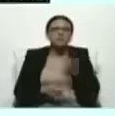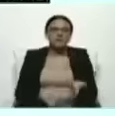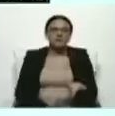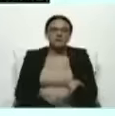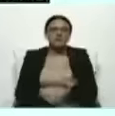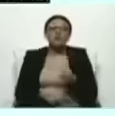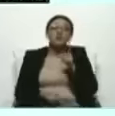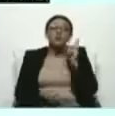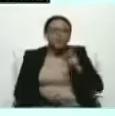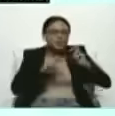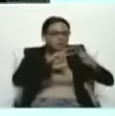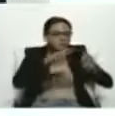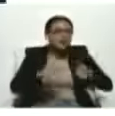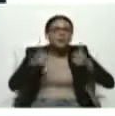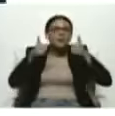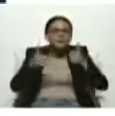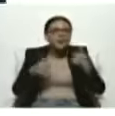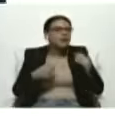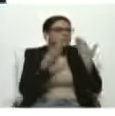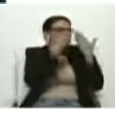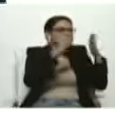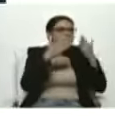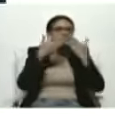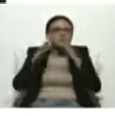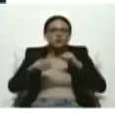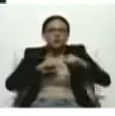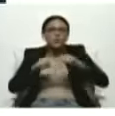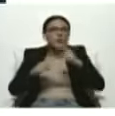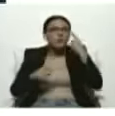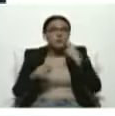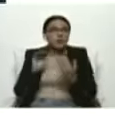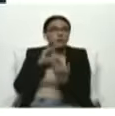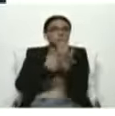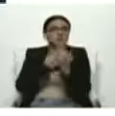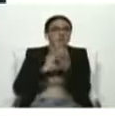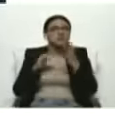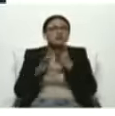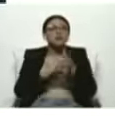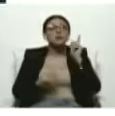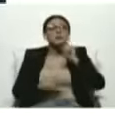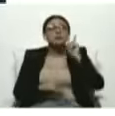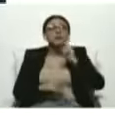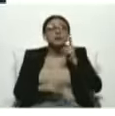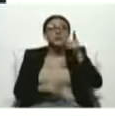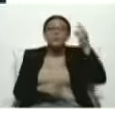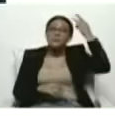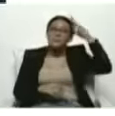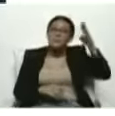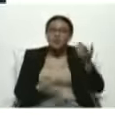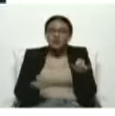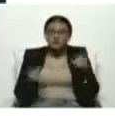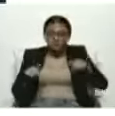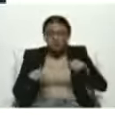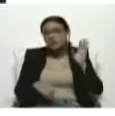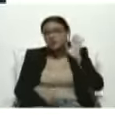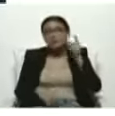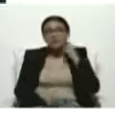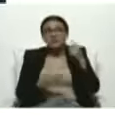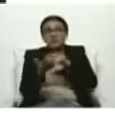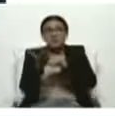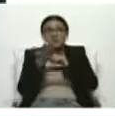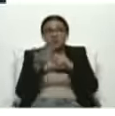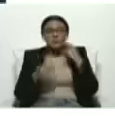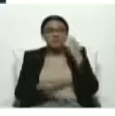herramienta para medir los sentimientos en redes sociales, me recuerdo de cuando el referendo revocatorio, una encuestadora muy famosa